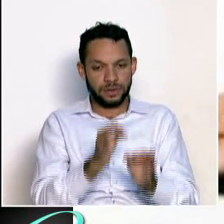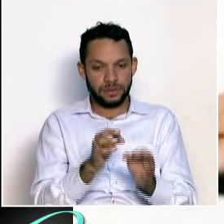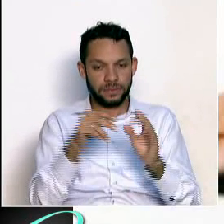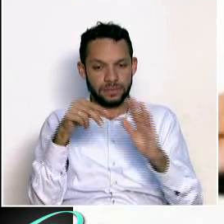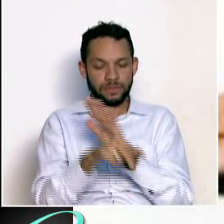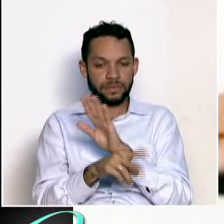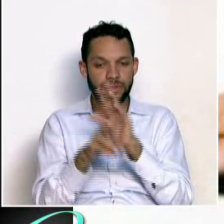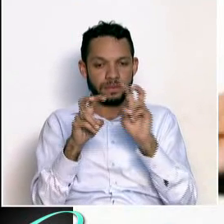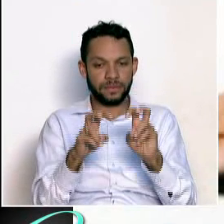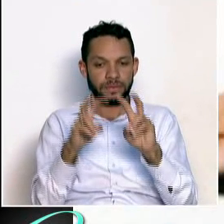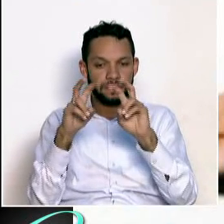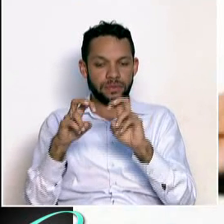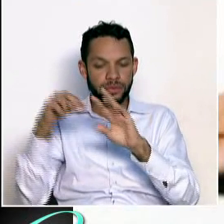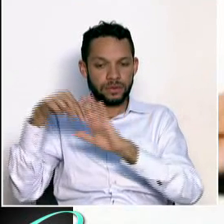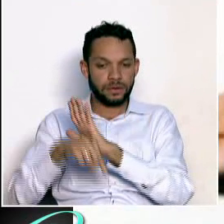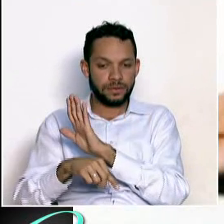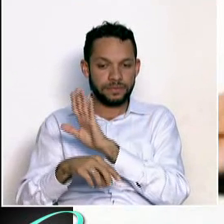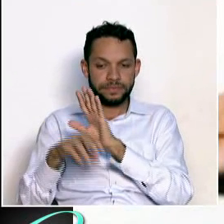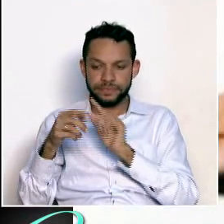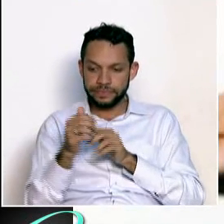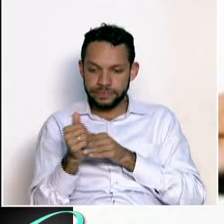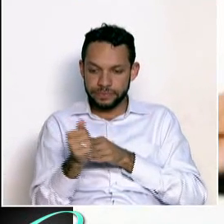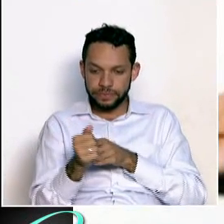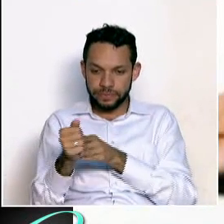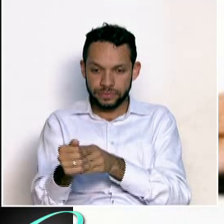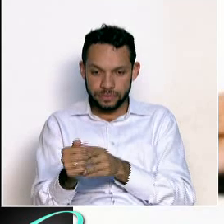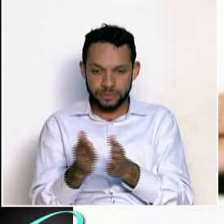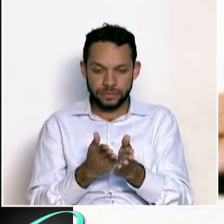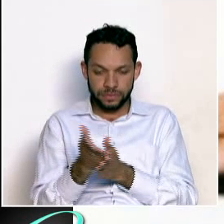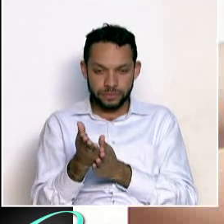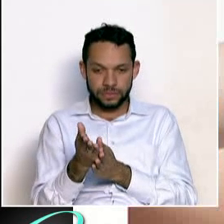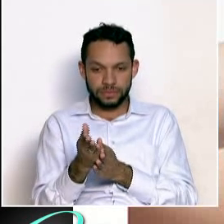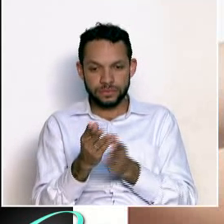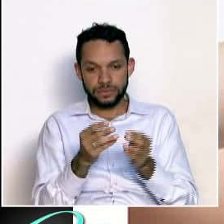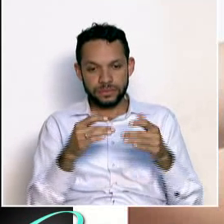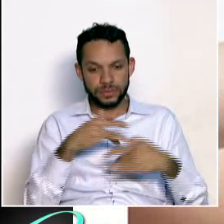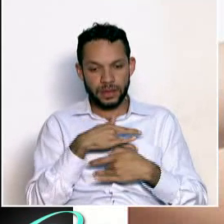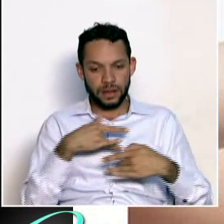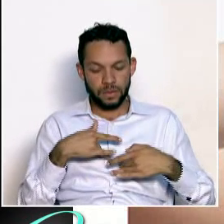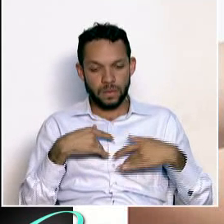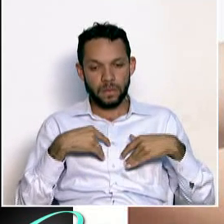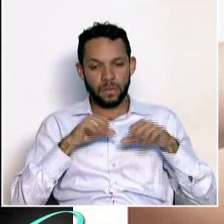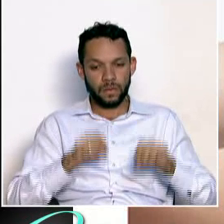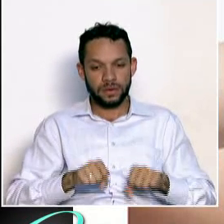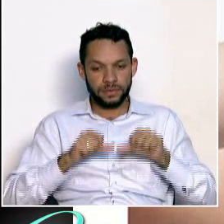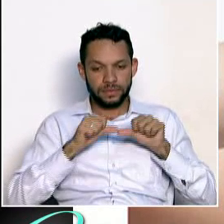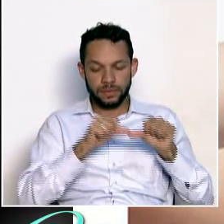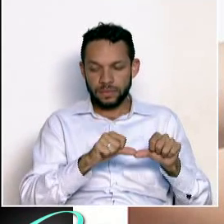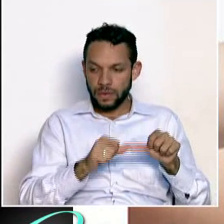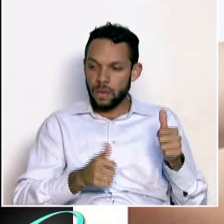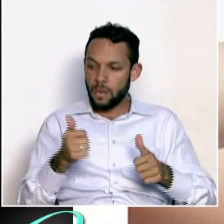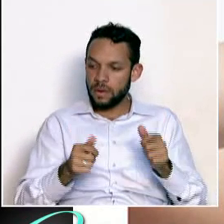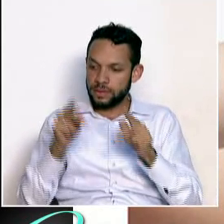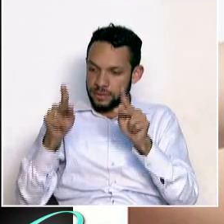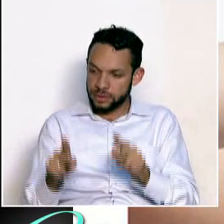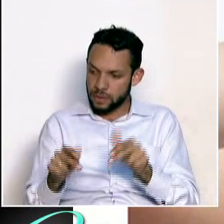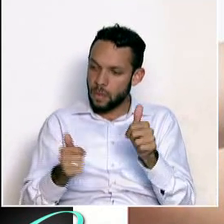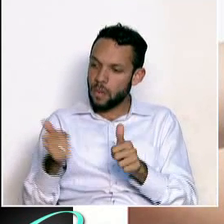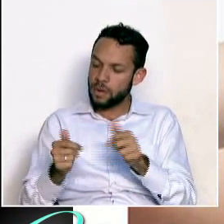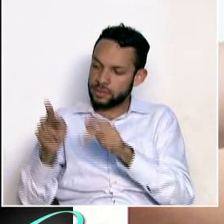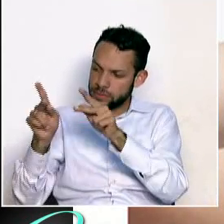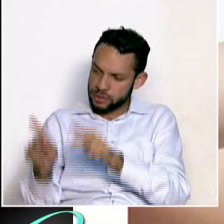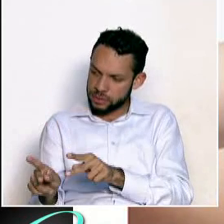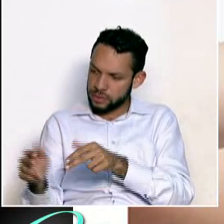que disponemos para conducirlo hacia terrenos de la salud. ¿Y a qué tipo de personas se le puede llevar a cabo este tipo